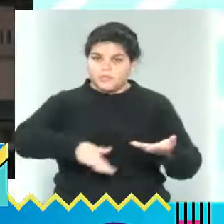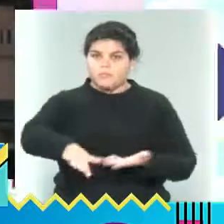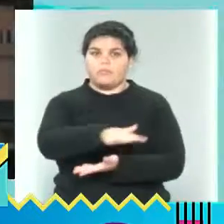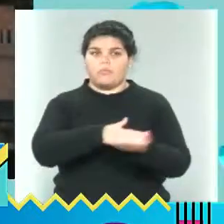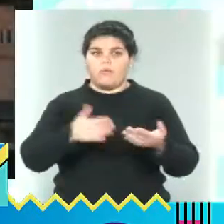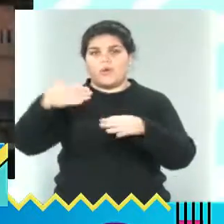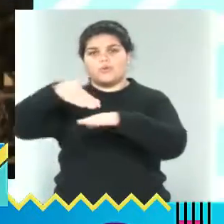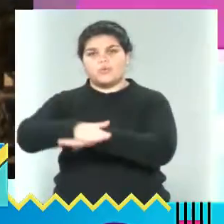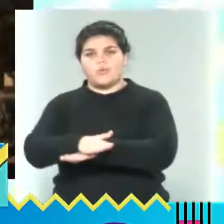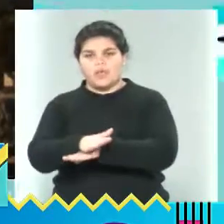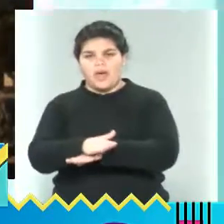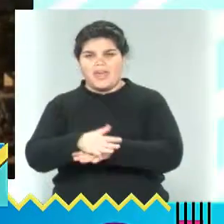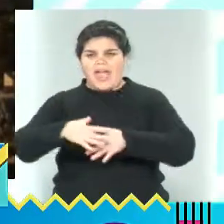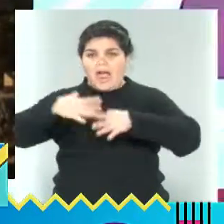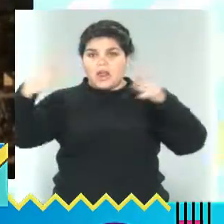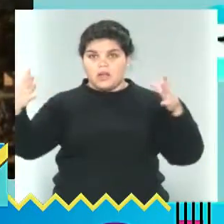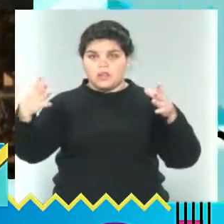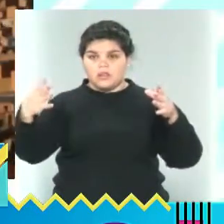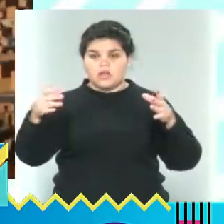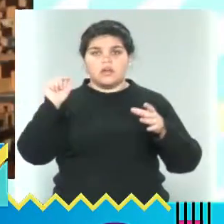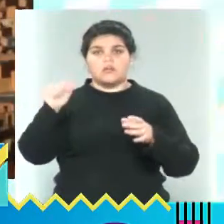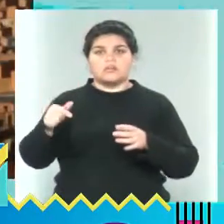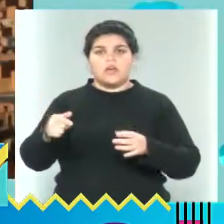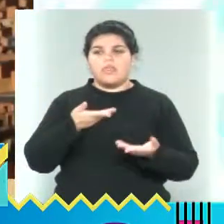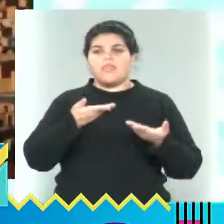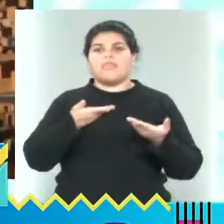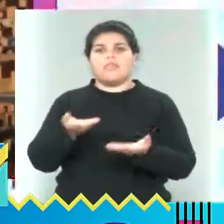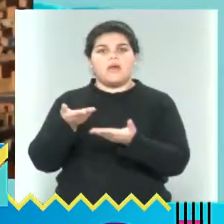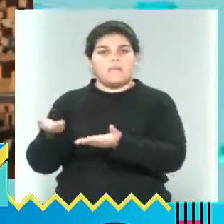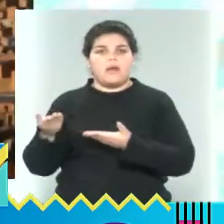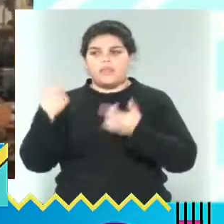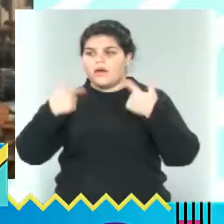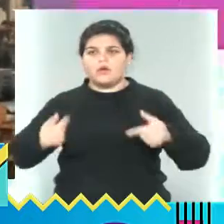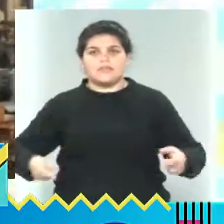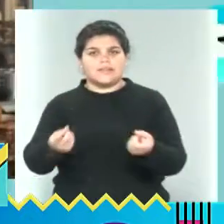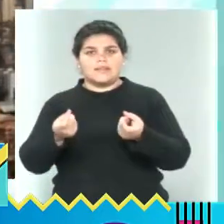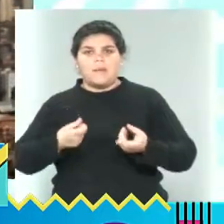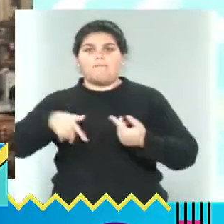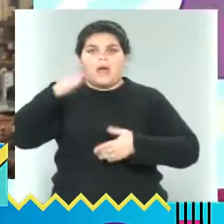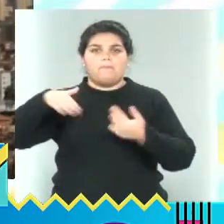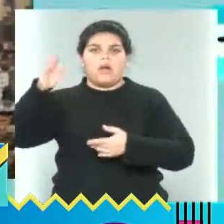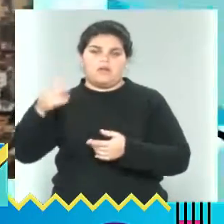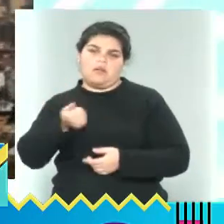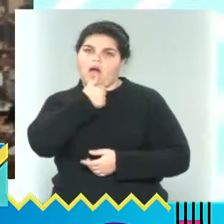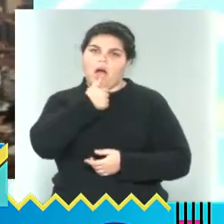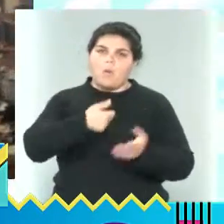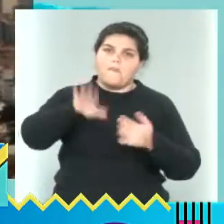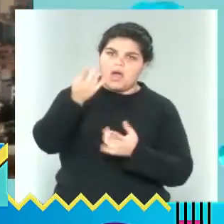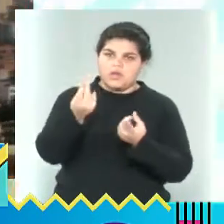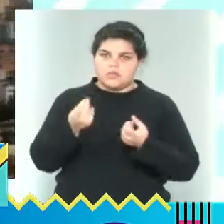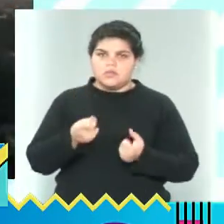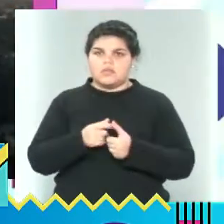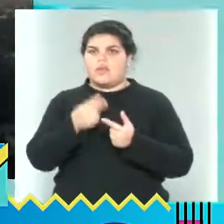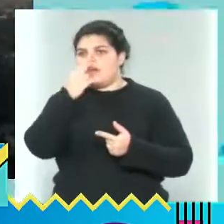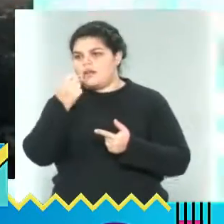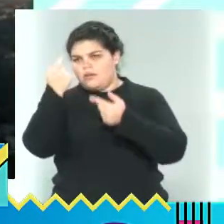viven en las urbes, tienden a crecer en cuanto a su demanda de recursos, agua, energía,